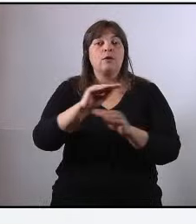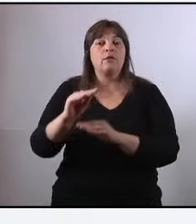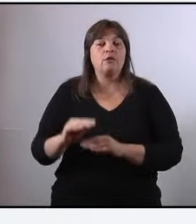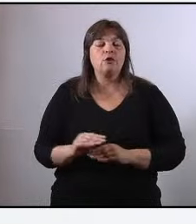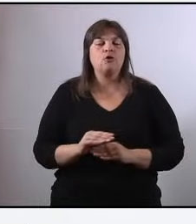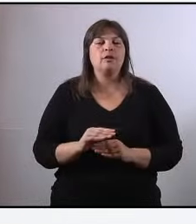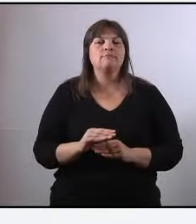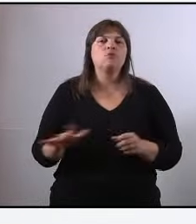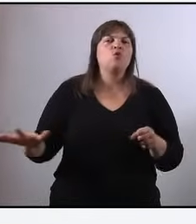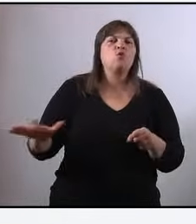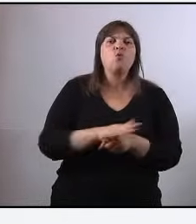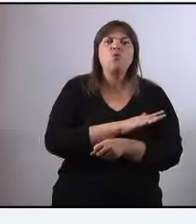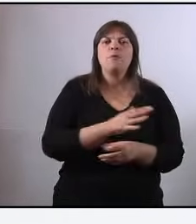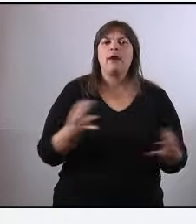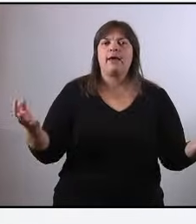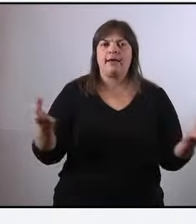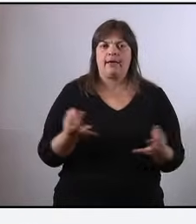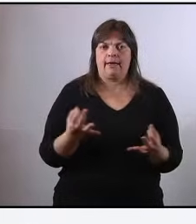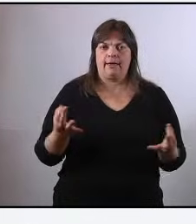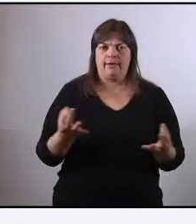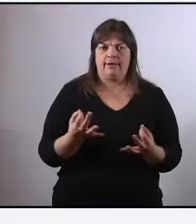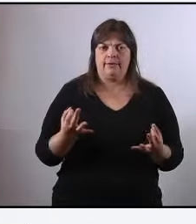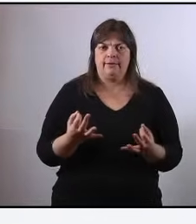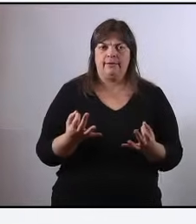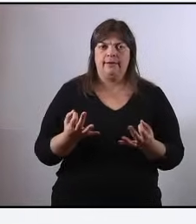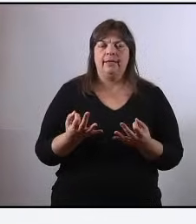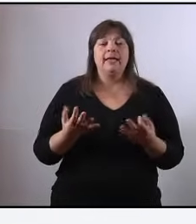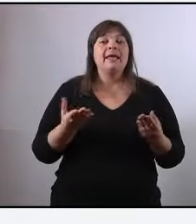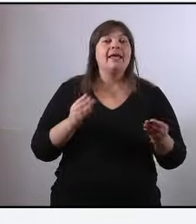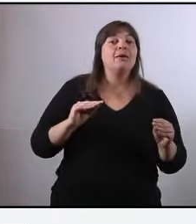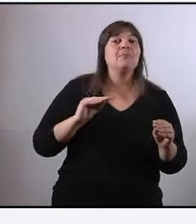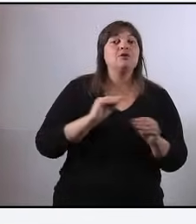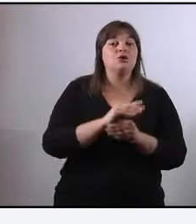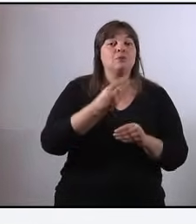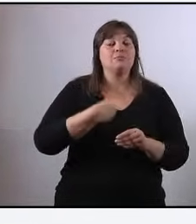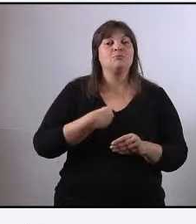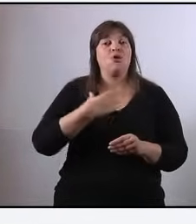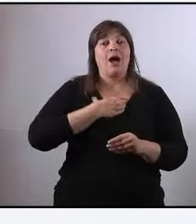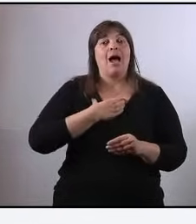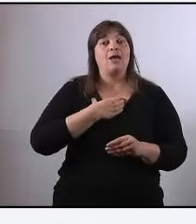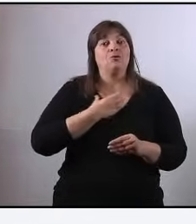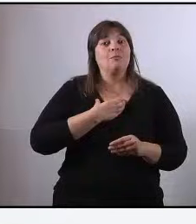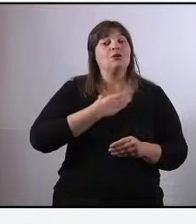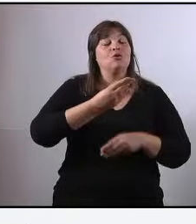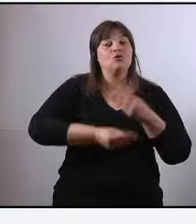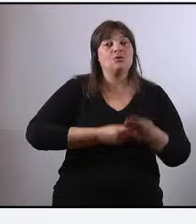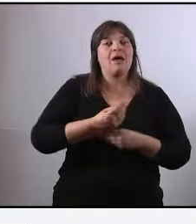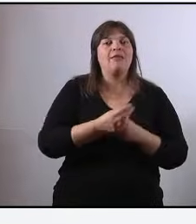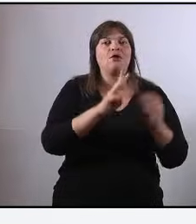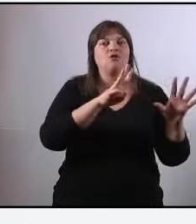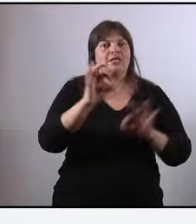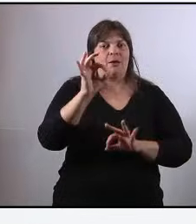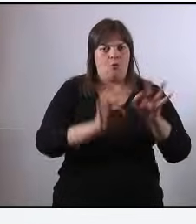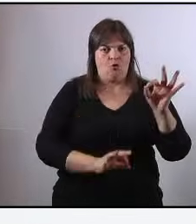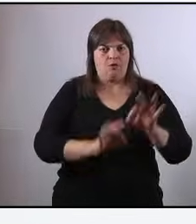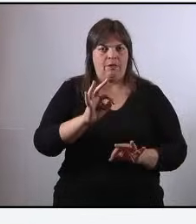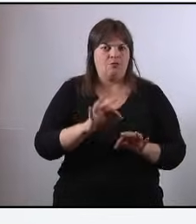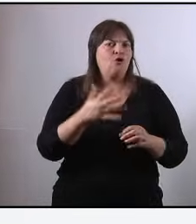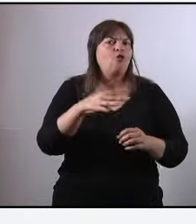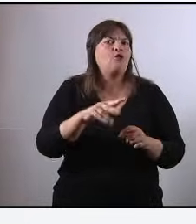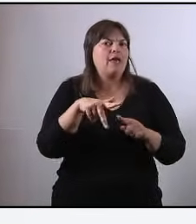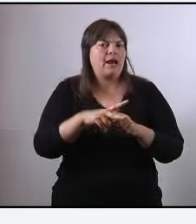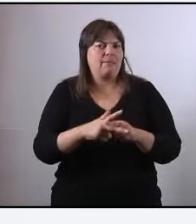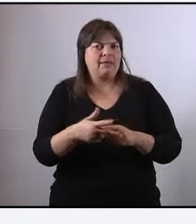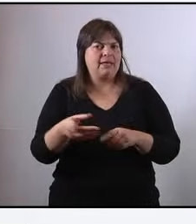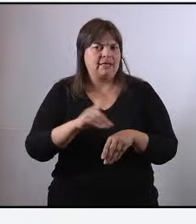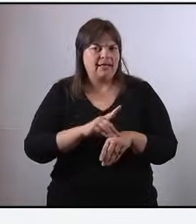a cubrir el 80% de las inversiones que los ayuntamientos realicen en herramientas digitales para